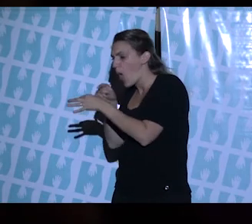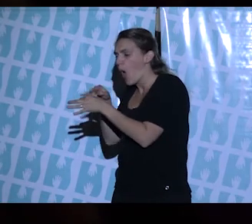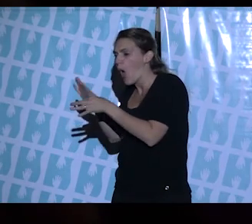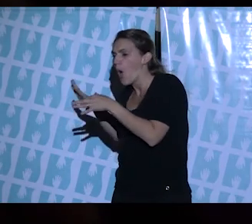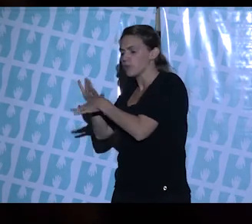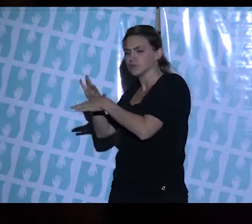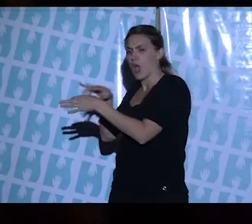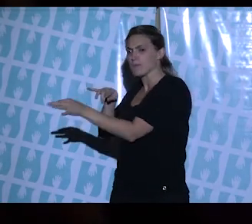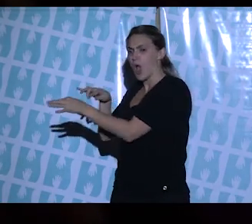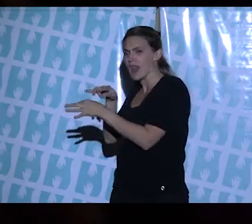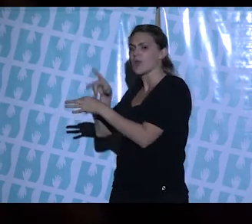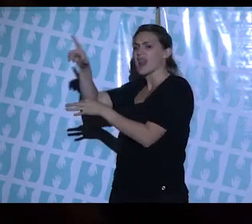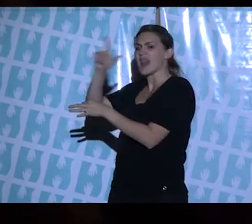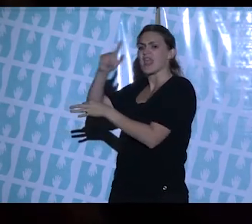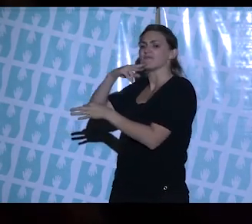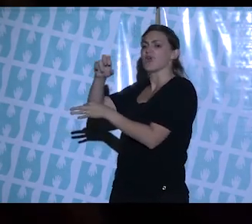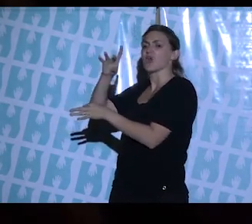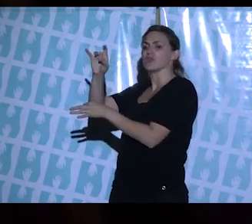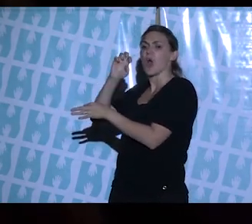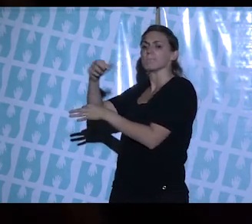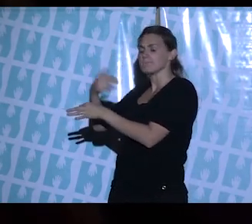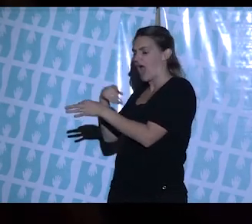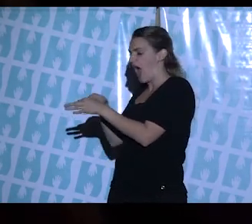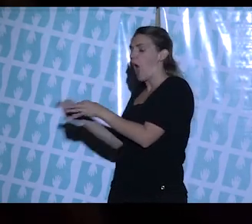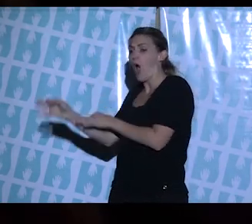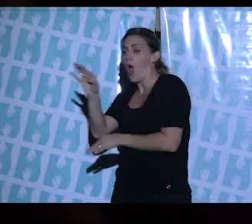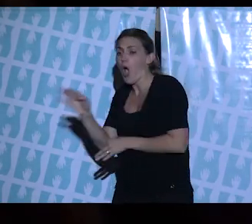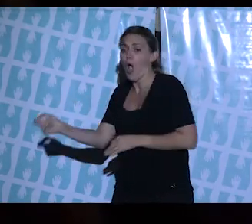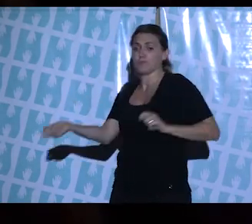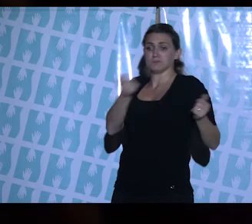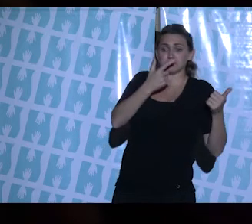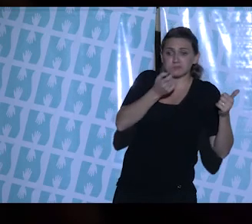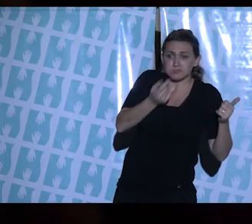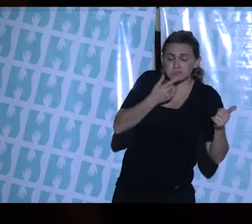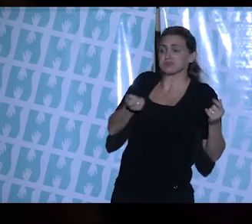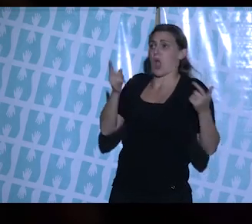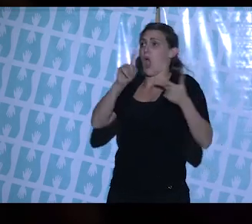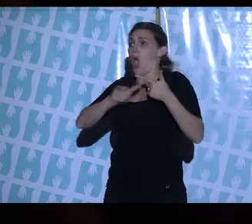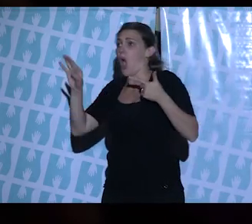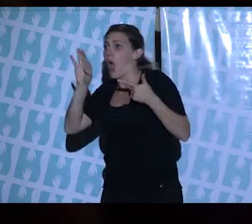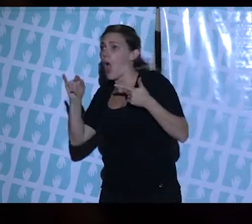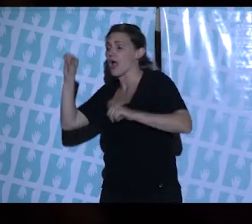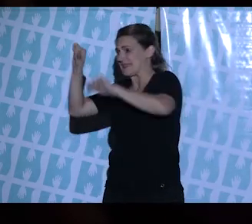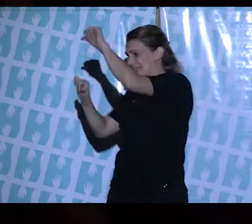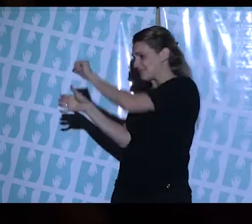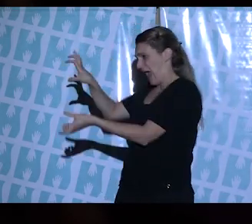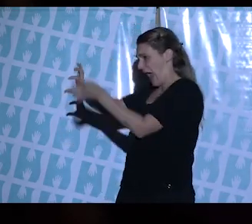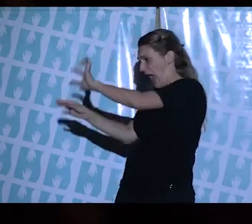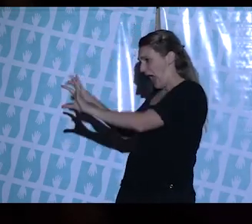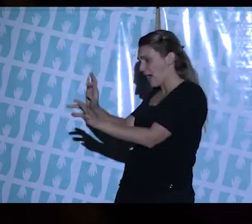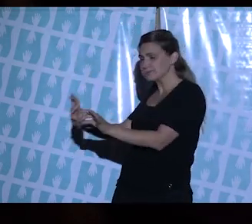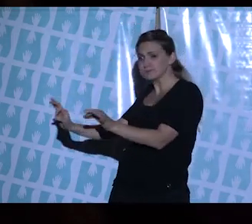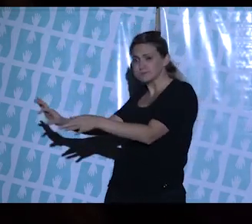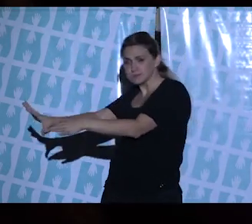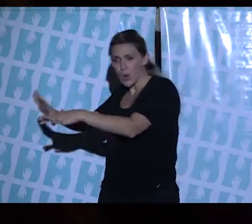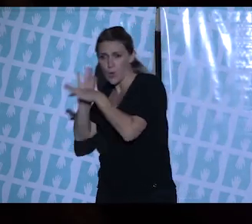levodopa o una forma de administración de la levodopa o una forma de preparación de la levodopa que se